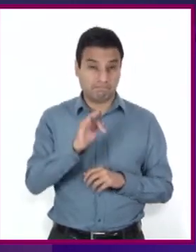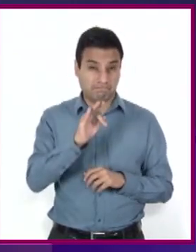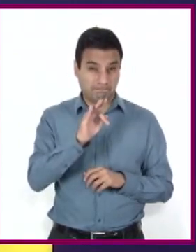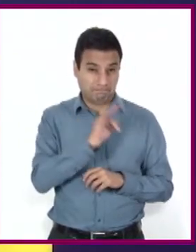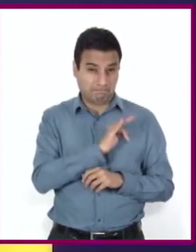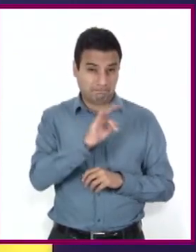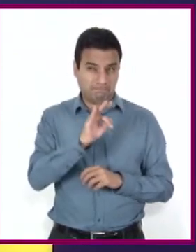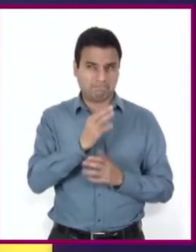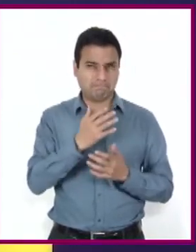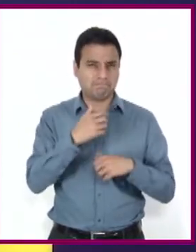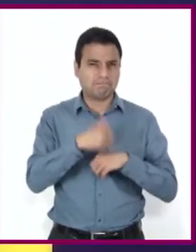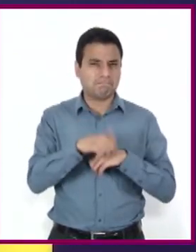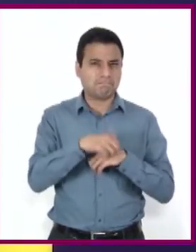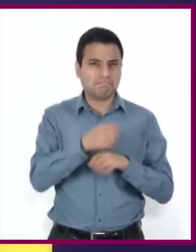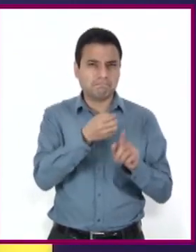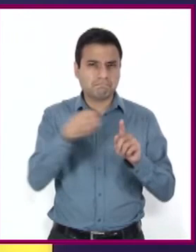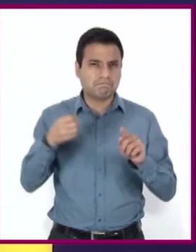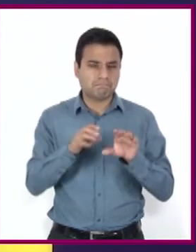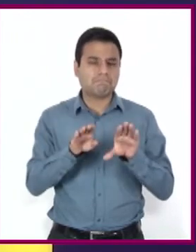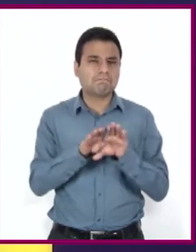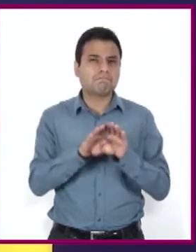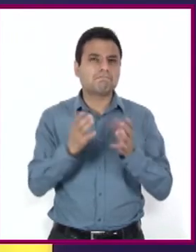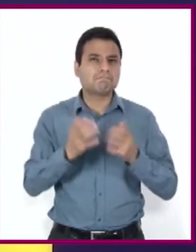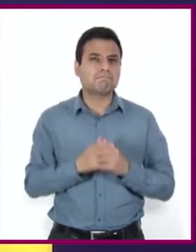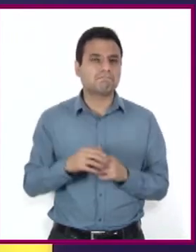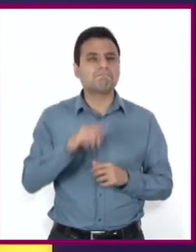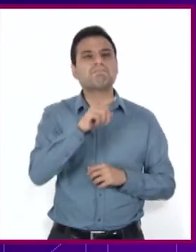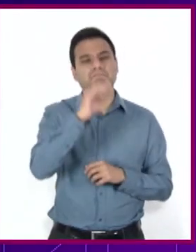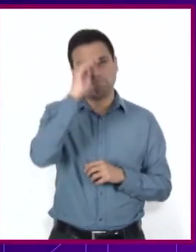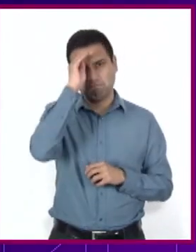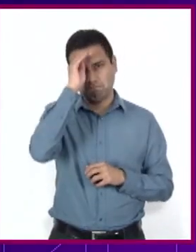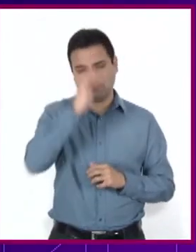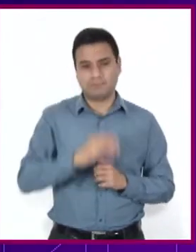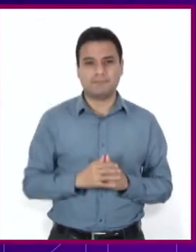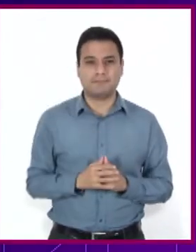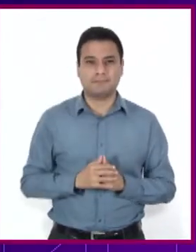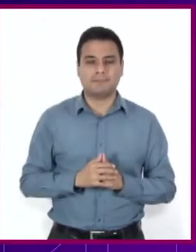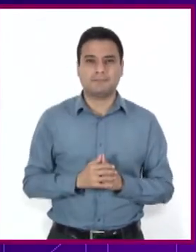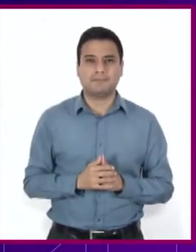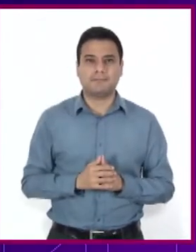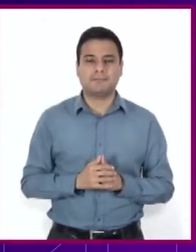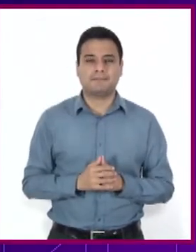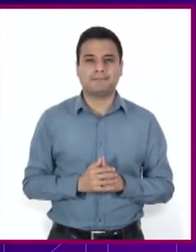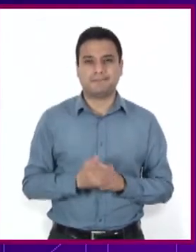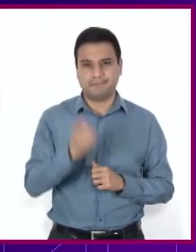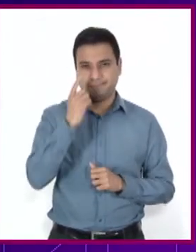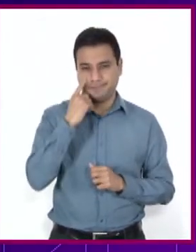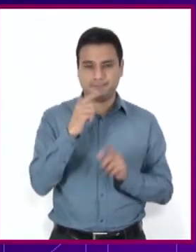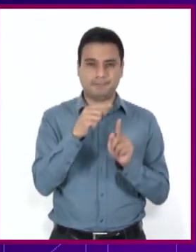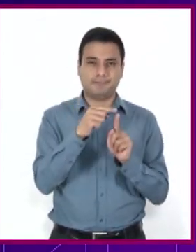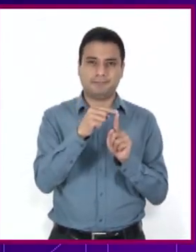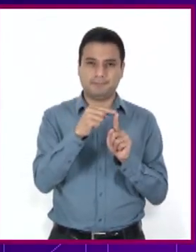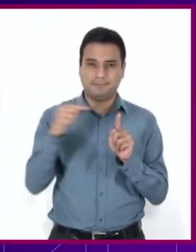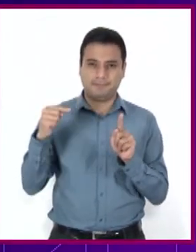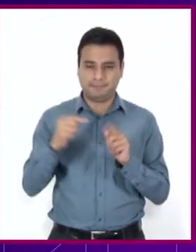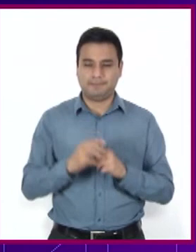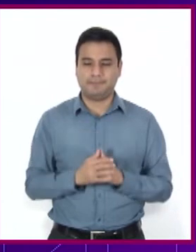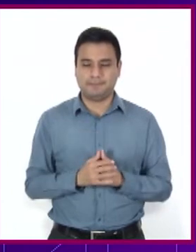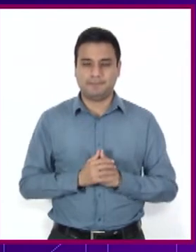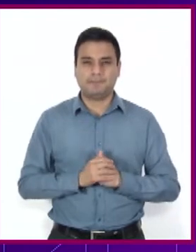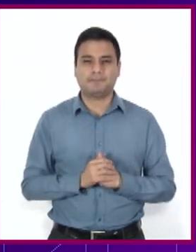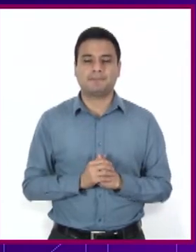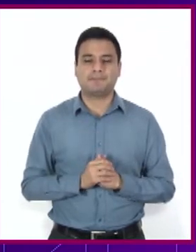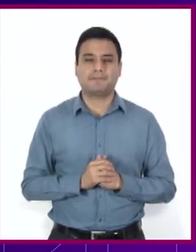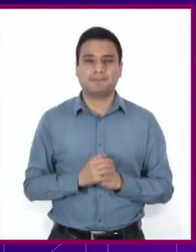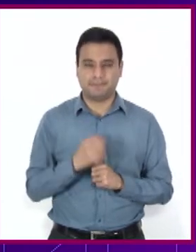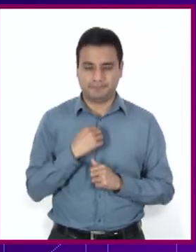situación? Vamos a investigarlo. ¿Qué piensa usted, colega? Al realizar la división de la ordenada entre la abscisa con